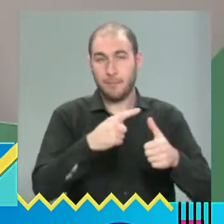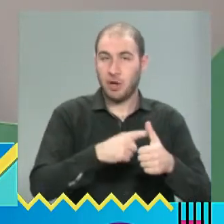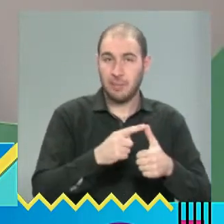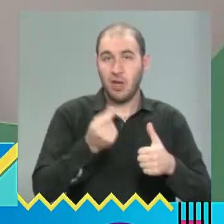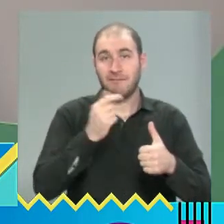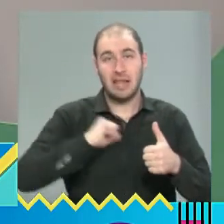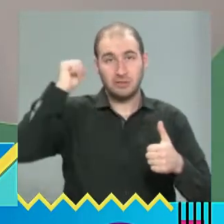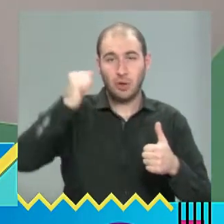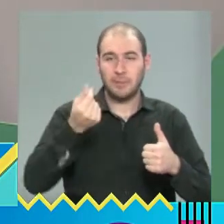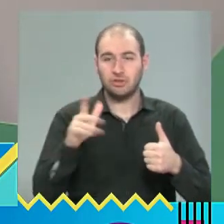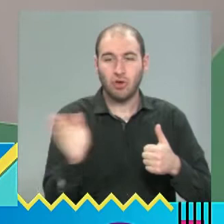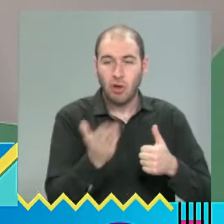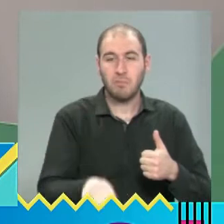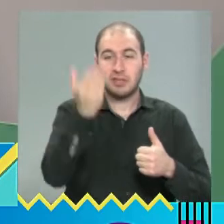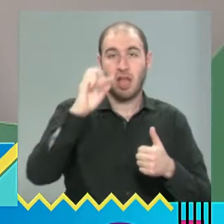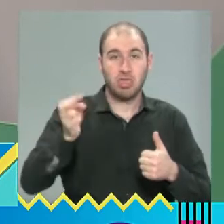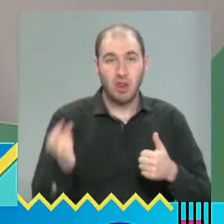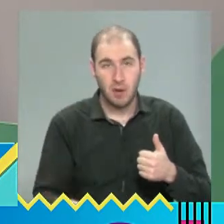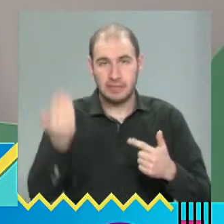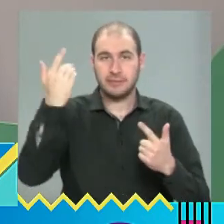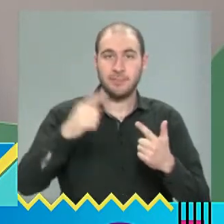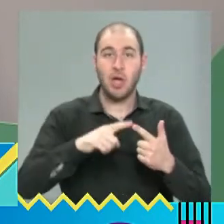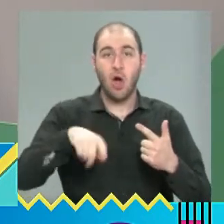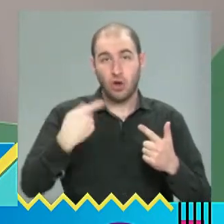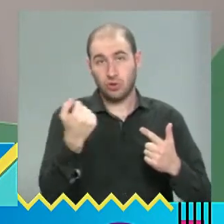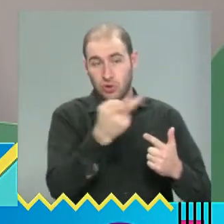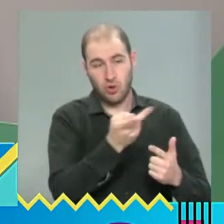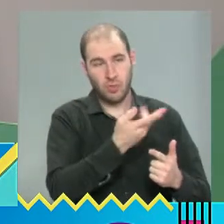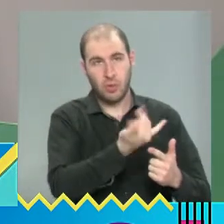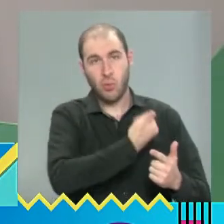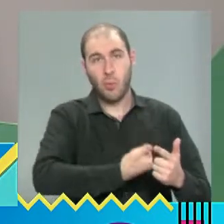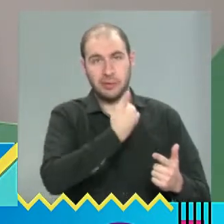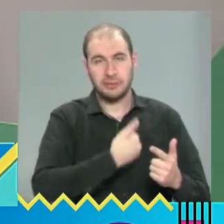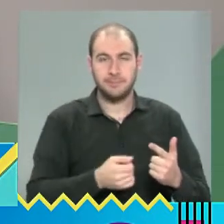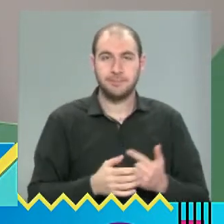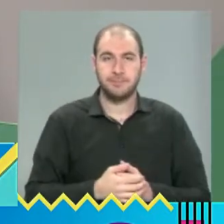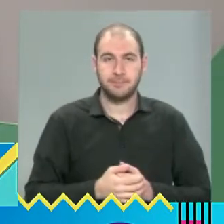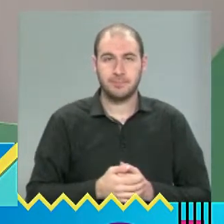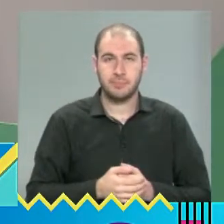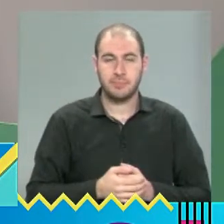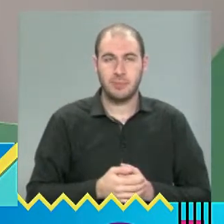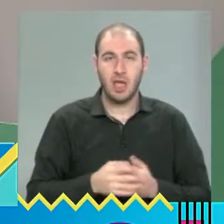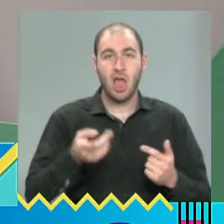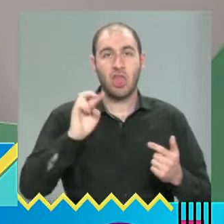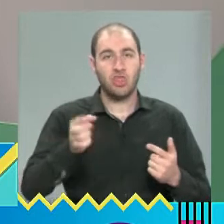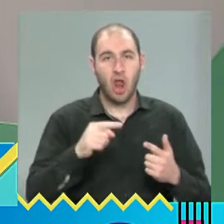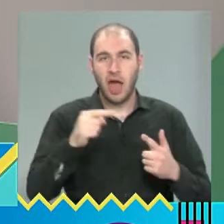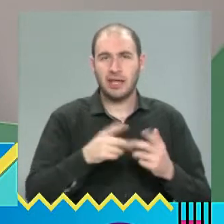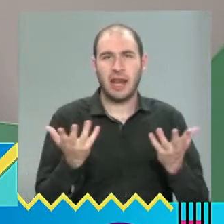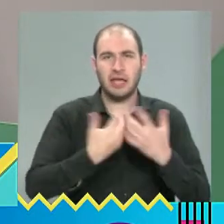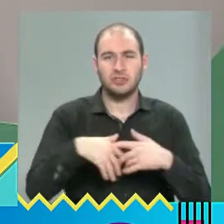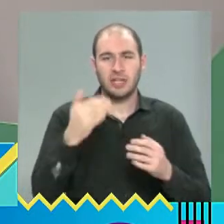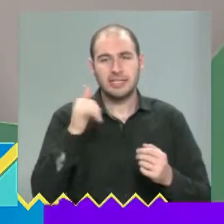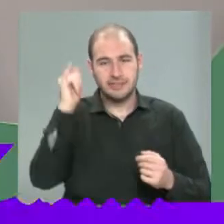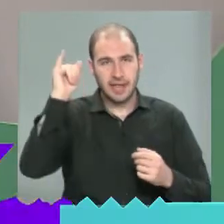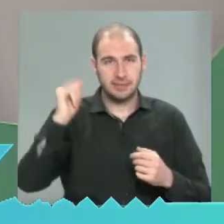hay inflación, suben todos los precios y sube el dólar. La otra opción, lo que han dicho mis colegas, es que el dólar está muy vinculado a la tasa de